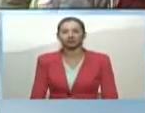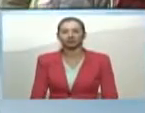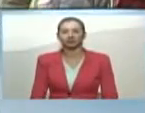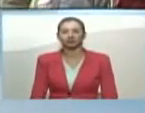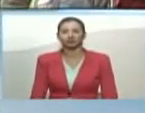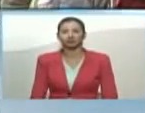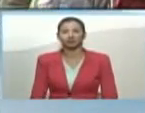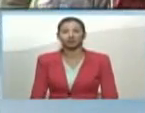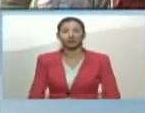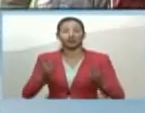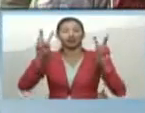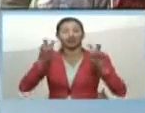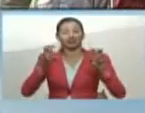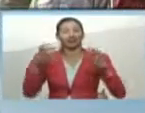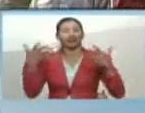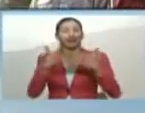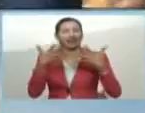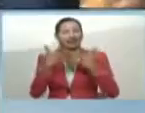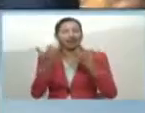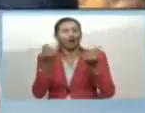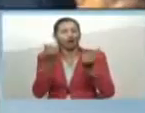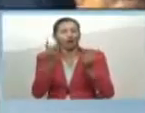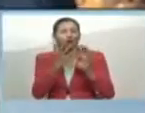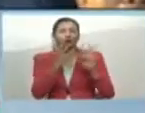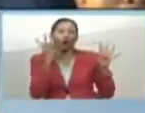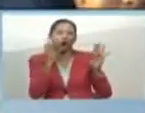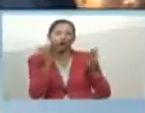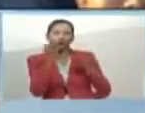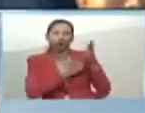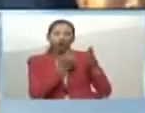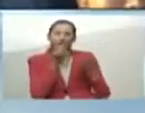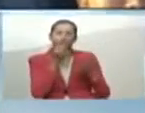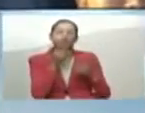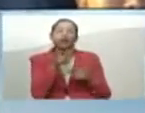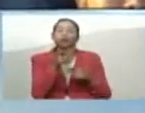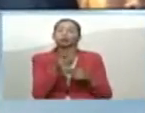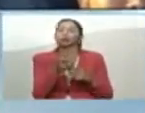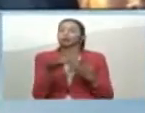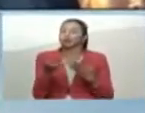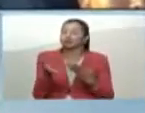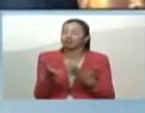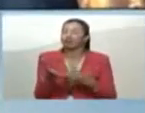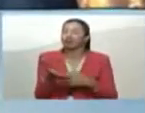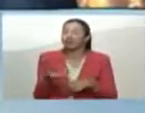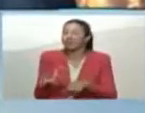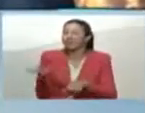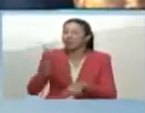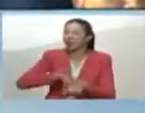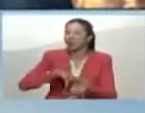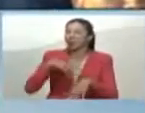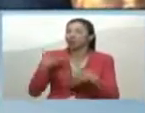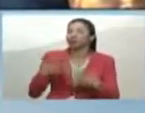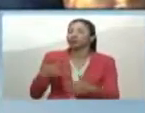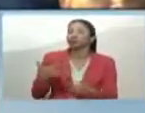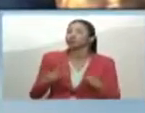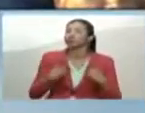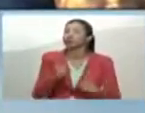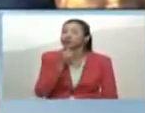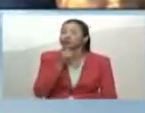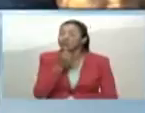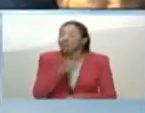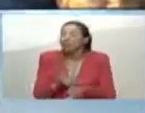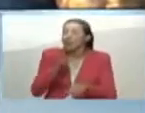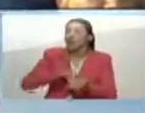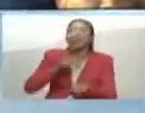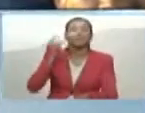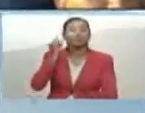En el tema de la guerra económica, uno de los sectores más vulnerables fue la mujer. Por eso